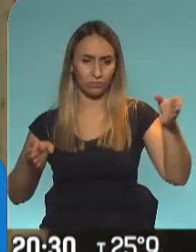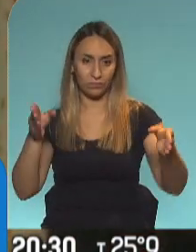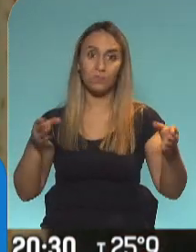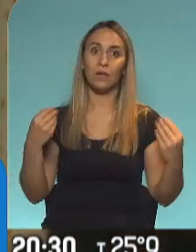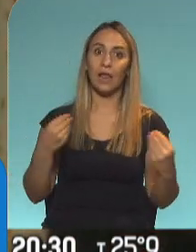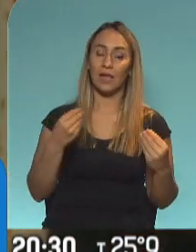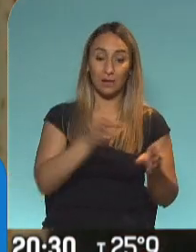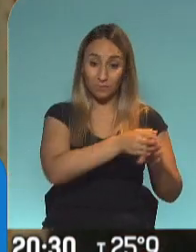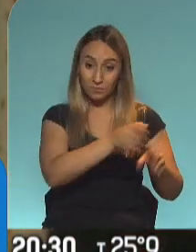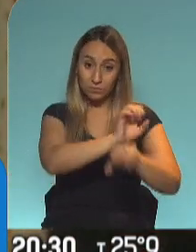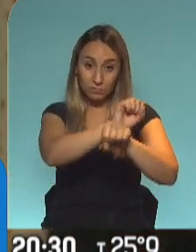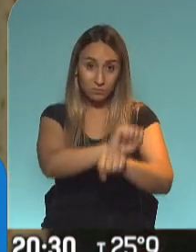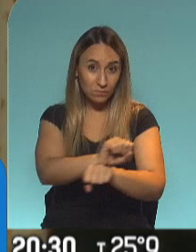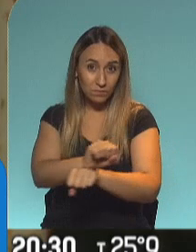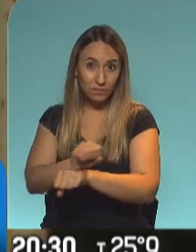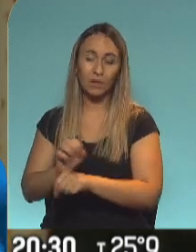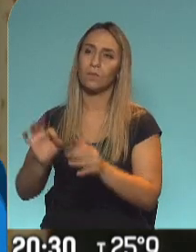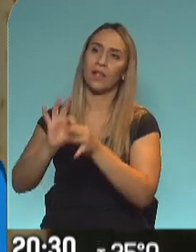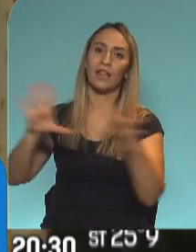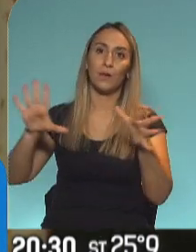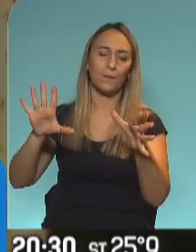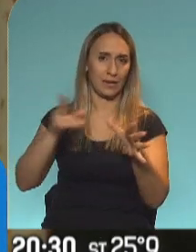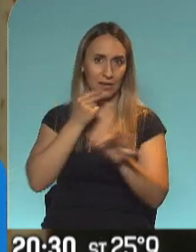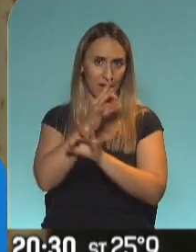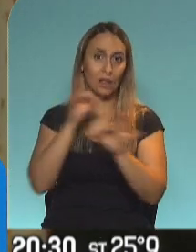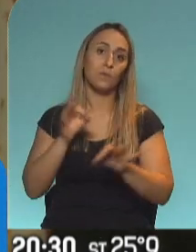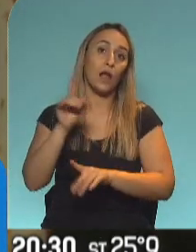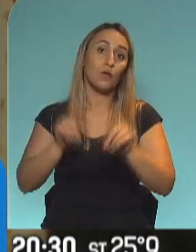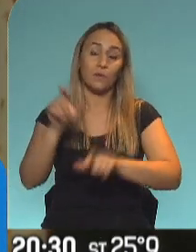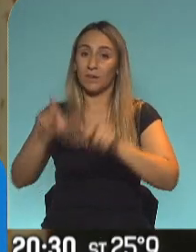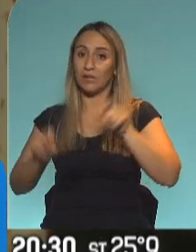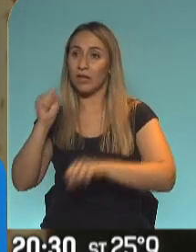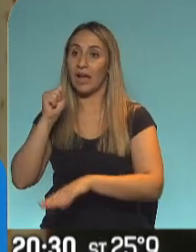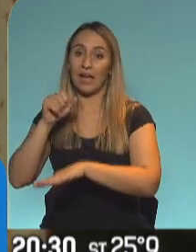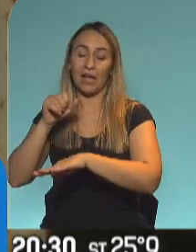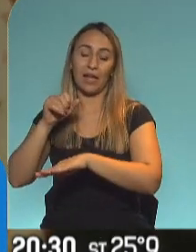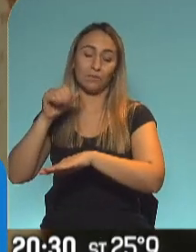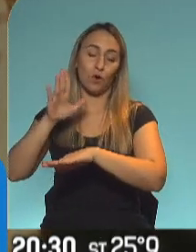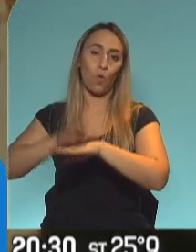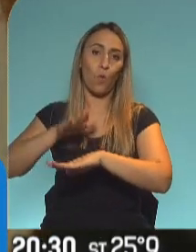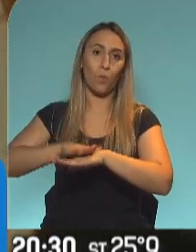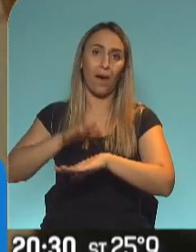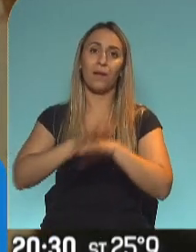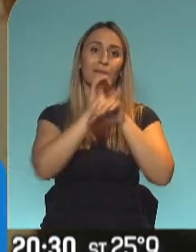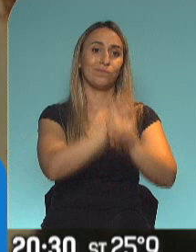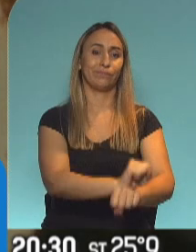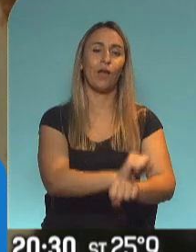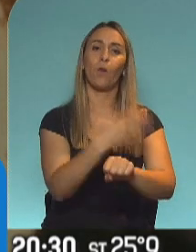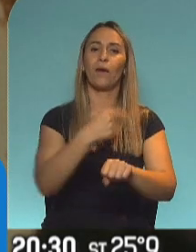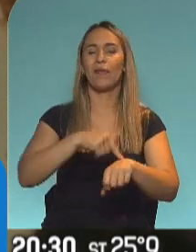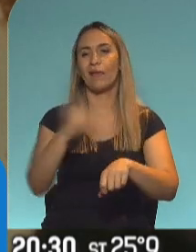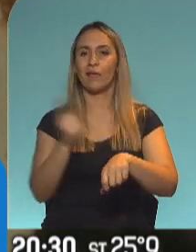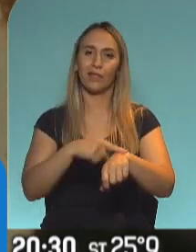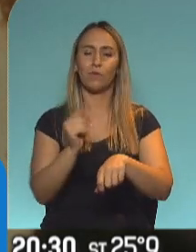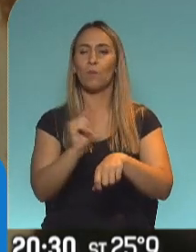escarcelar a individuos que cometen, que están incursos dentro de este delito, y para que se le imponga una condena de cumplimiento